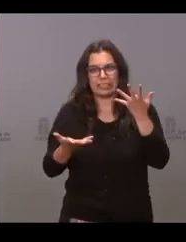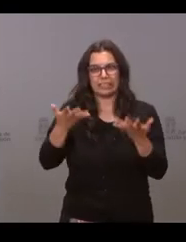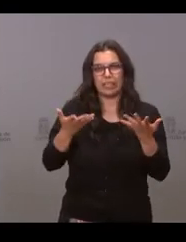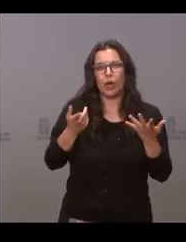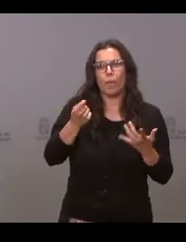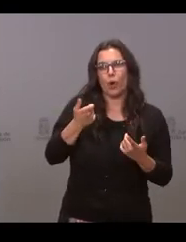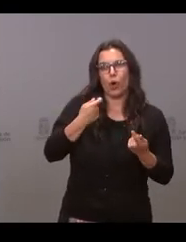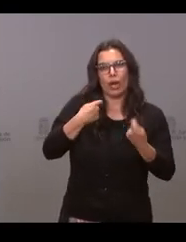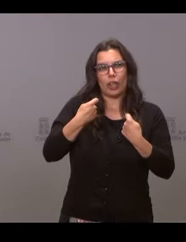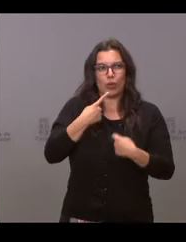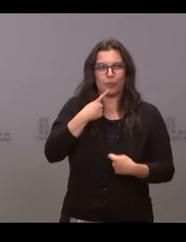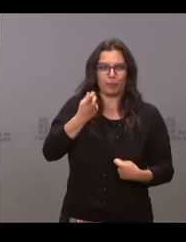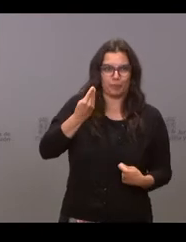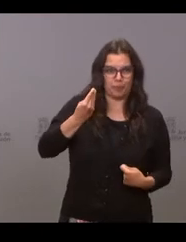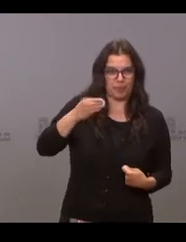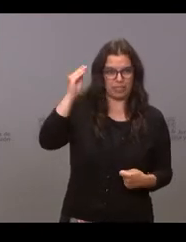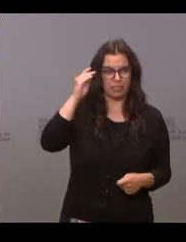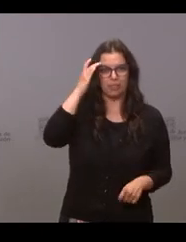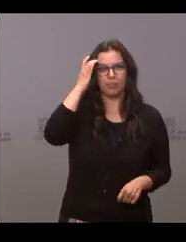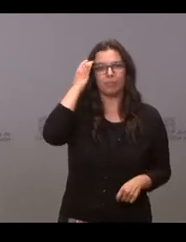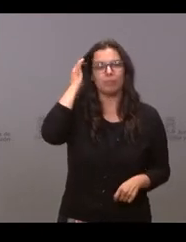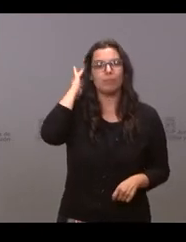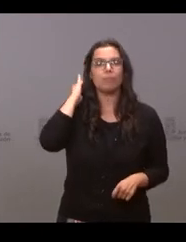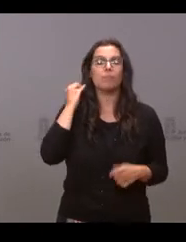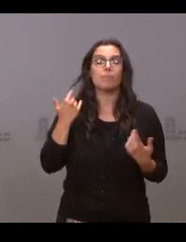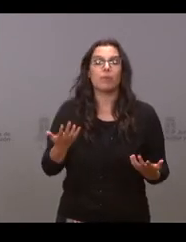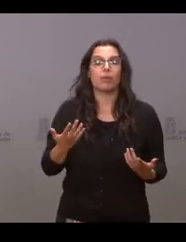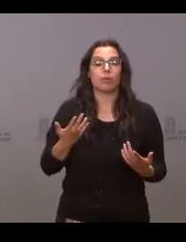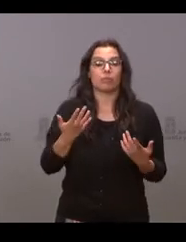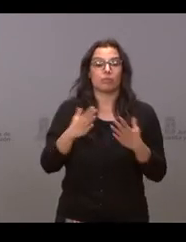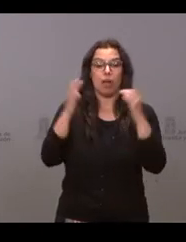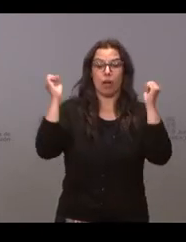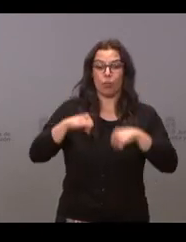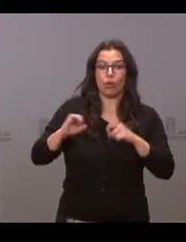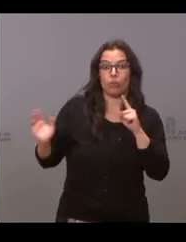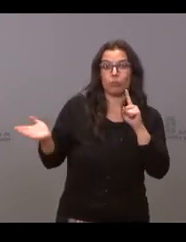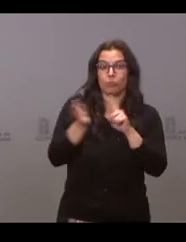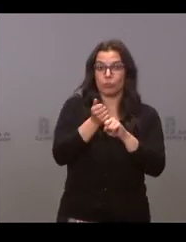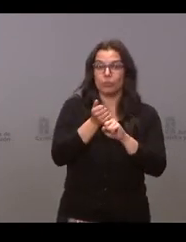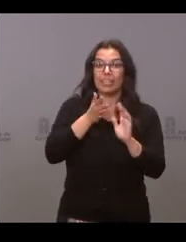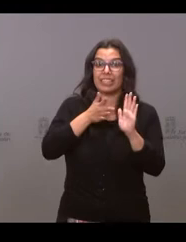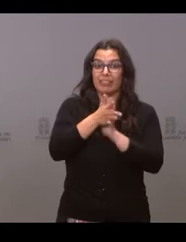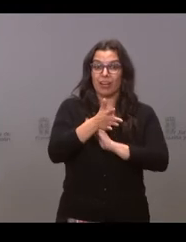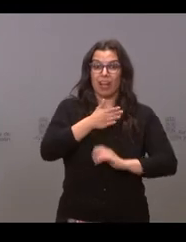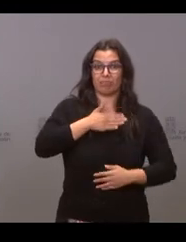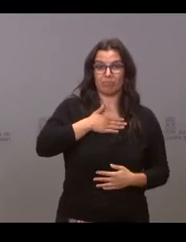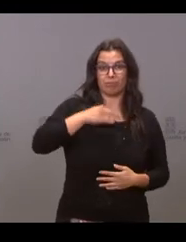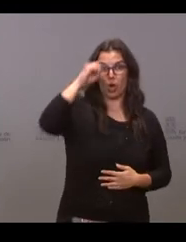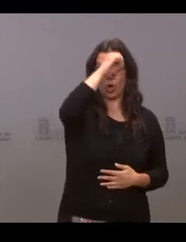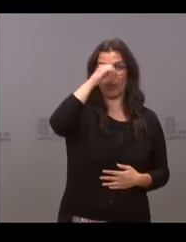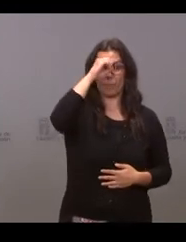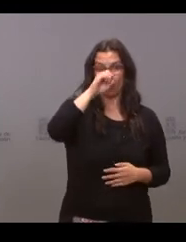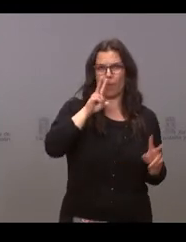poco más difíciles el haber llegado a acuerdos no significa que los planteamientos iniciales los